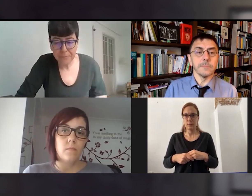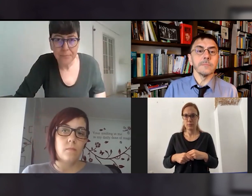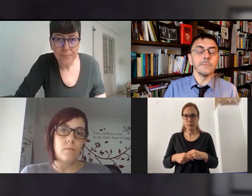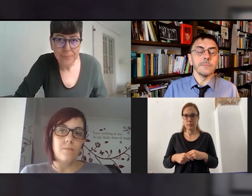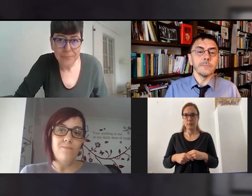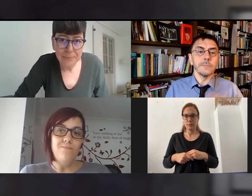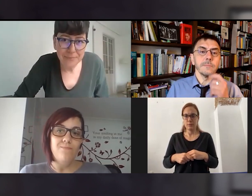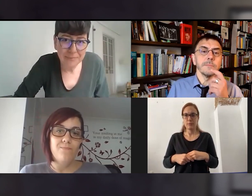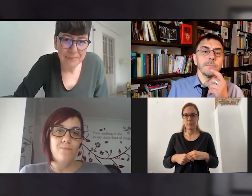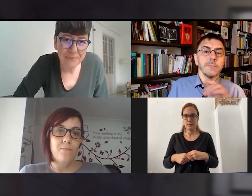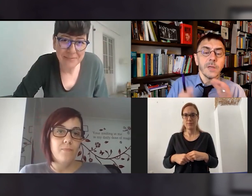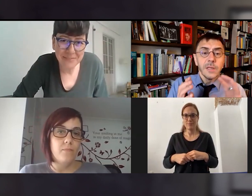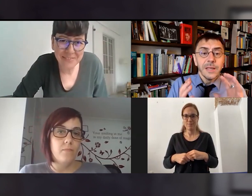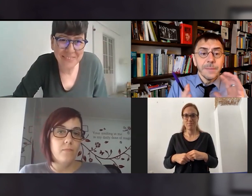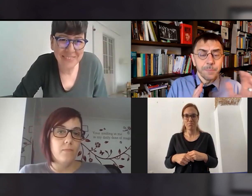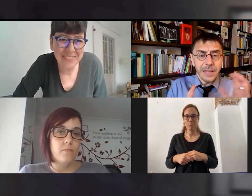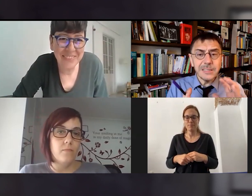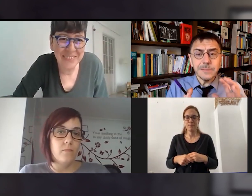nuestros valores.